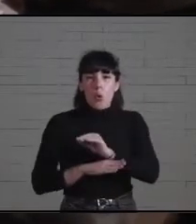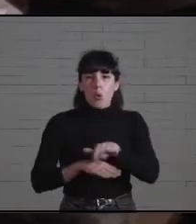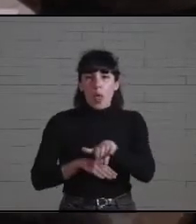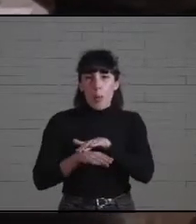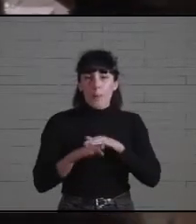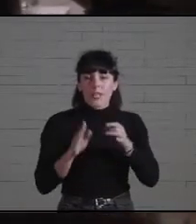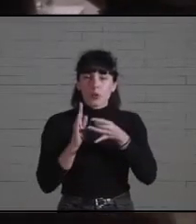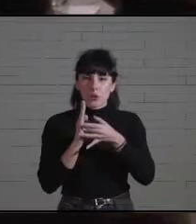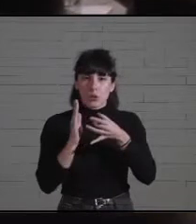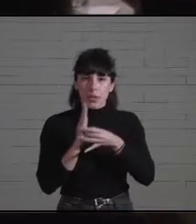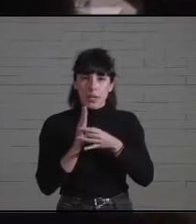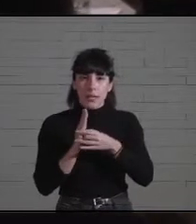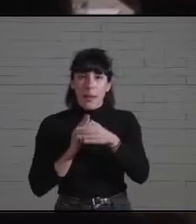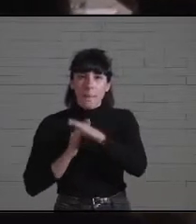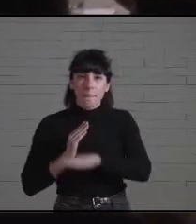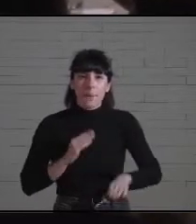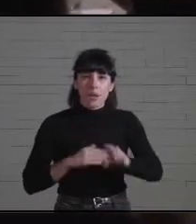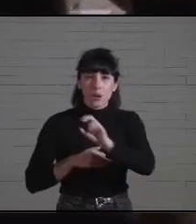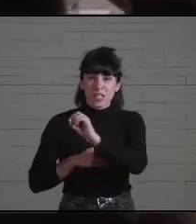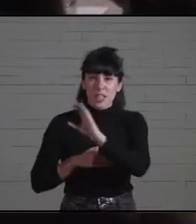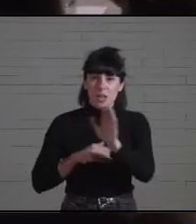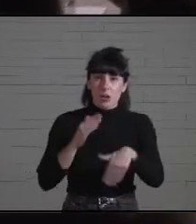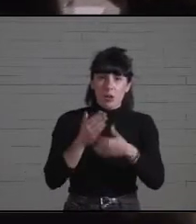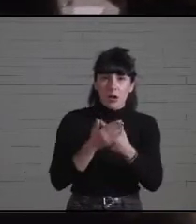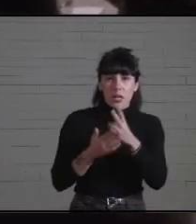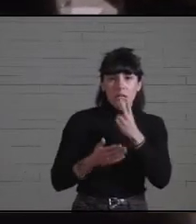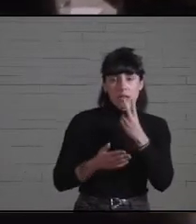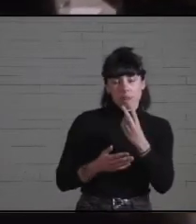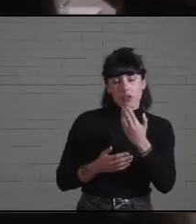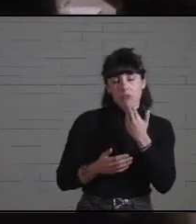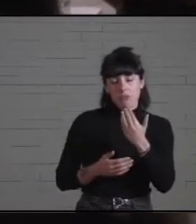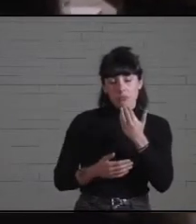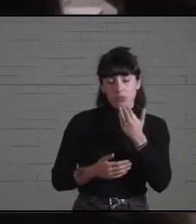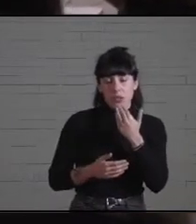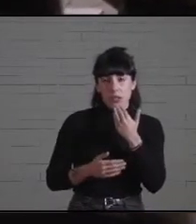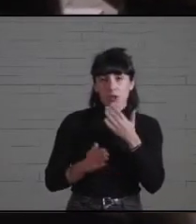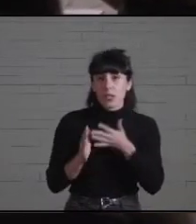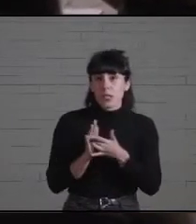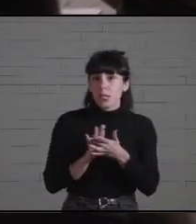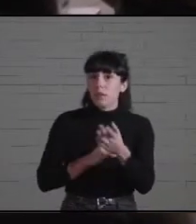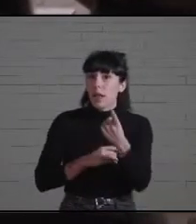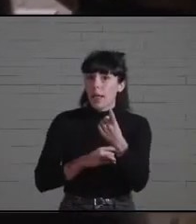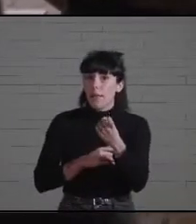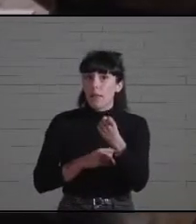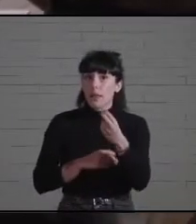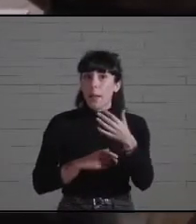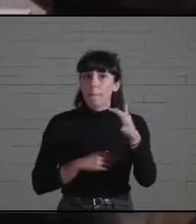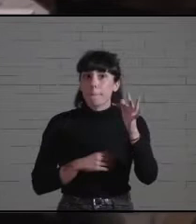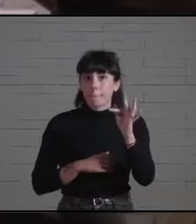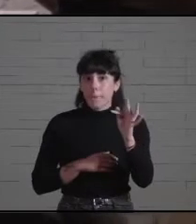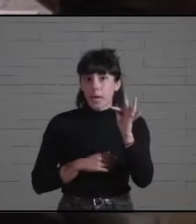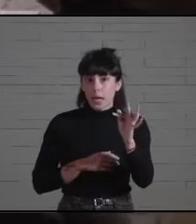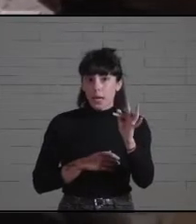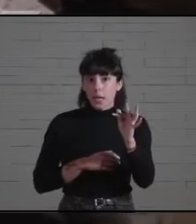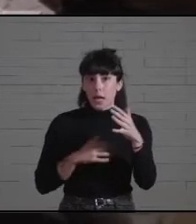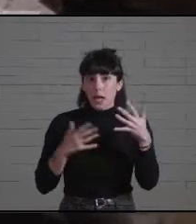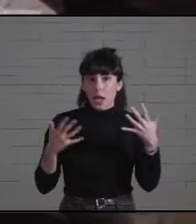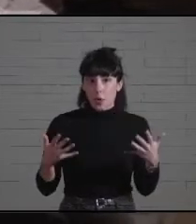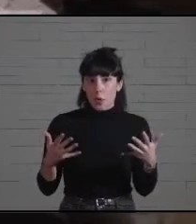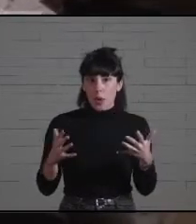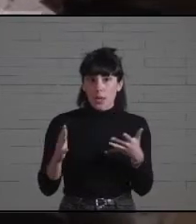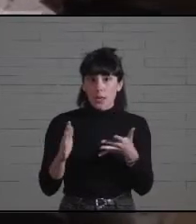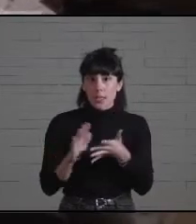menores de 0 a 2 años. Además, estos tienen la gran ventaja que aumentan también